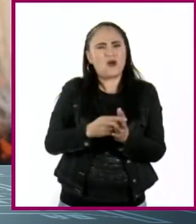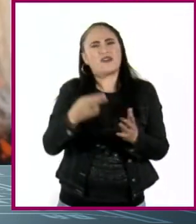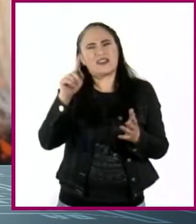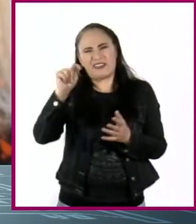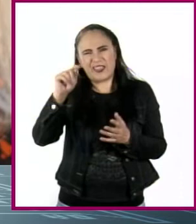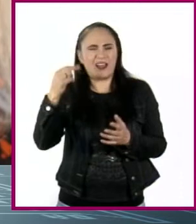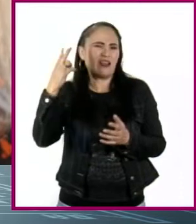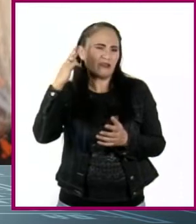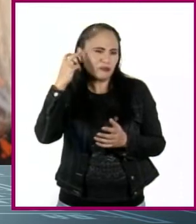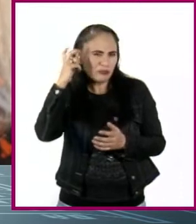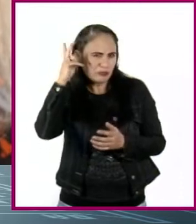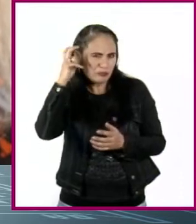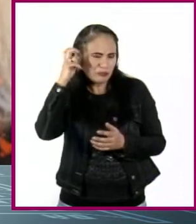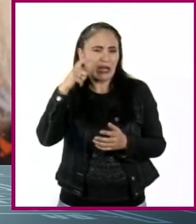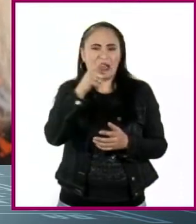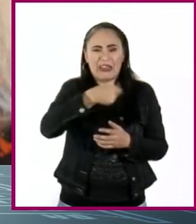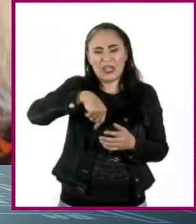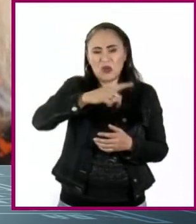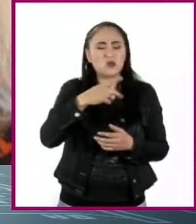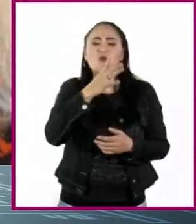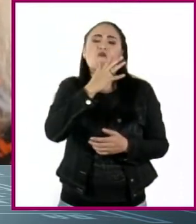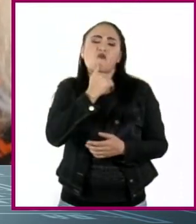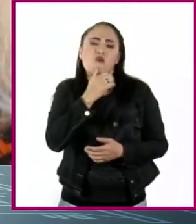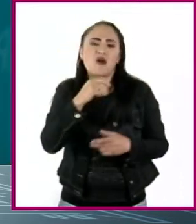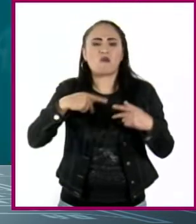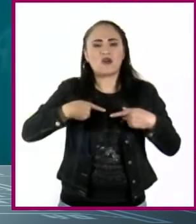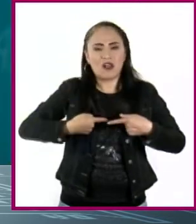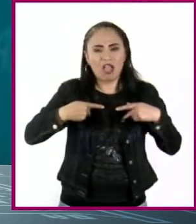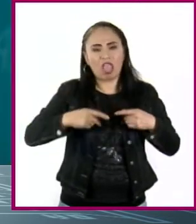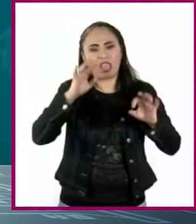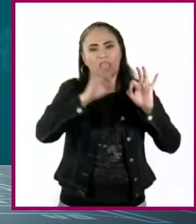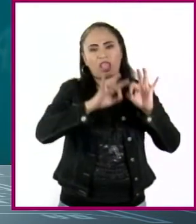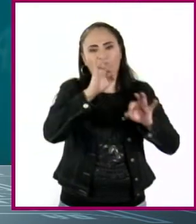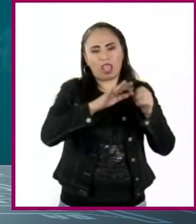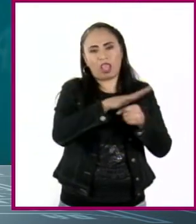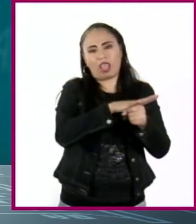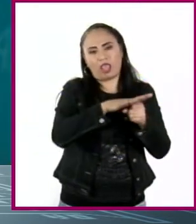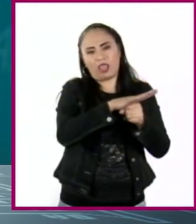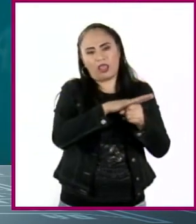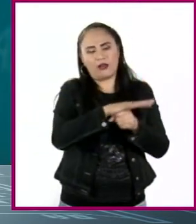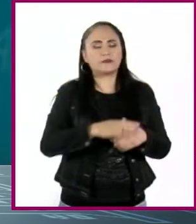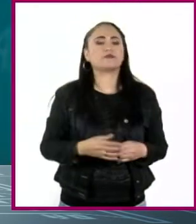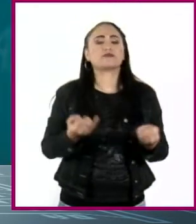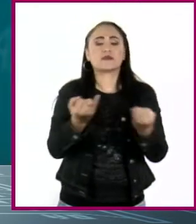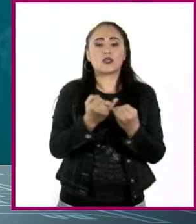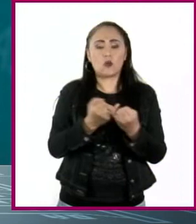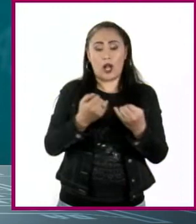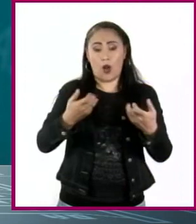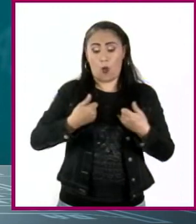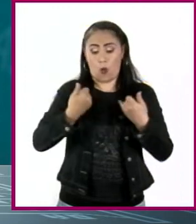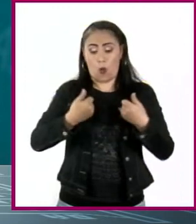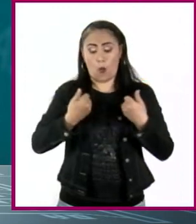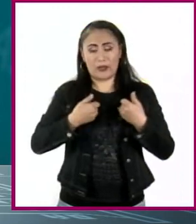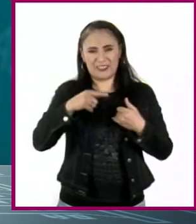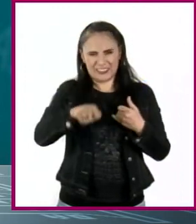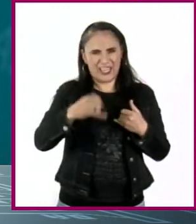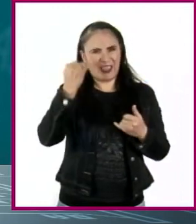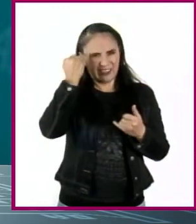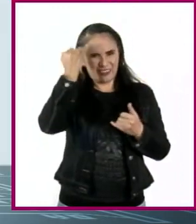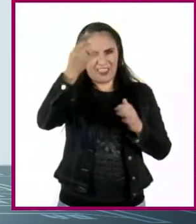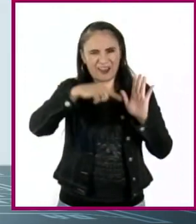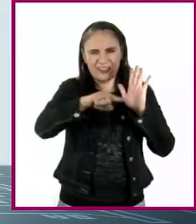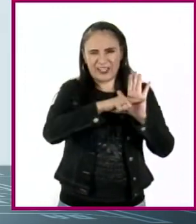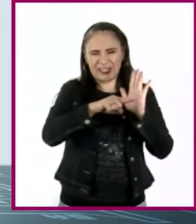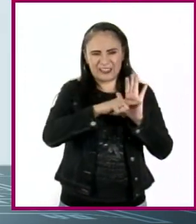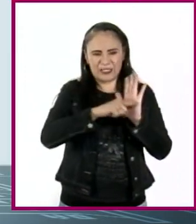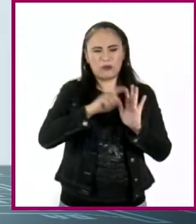políticamente, vulnerables, indefensos y manipulables. En relación con las personas jóvenes, los estereotipos asocian a este sector de la población con